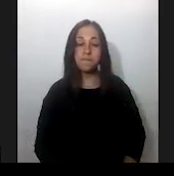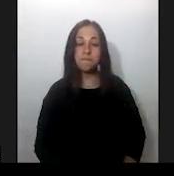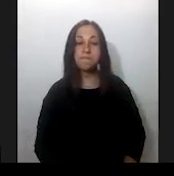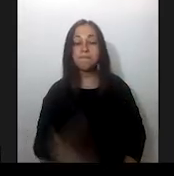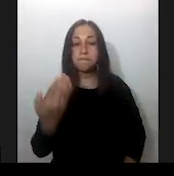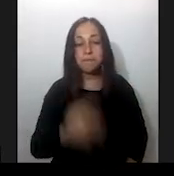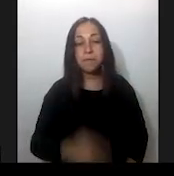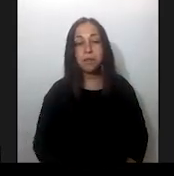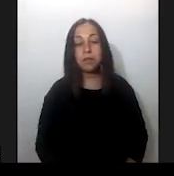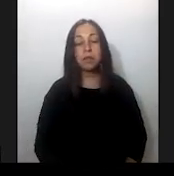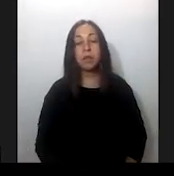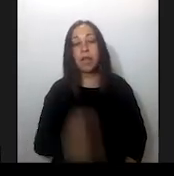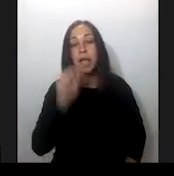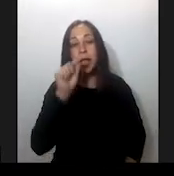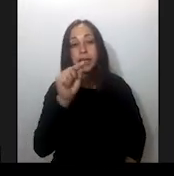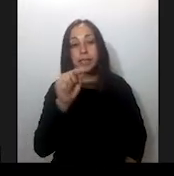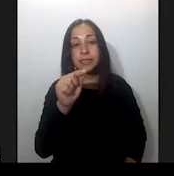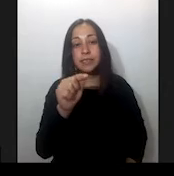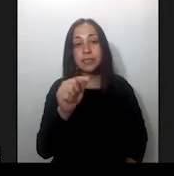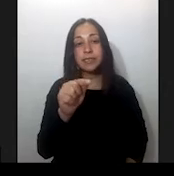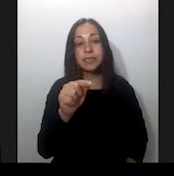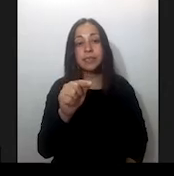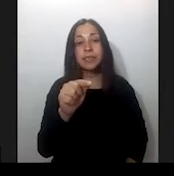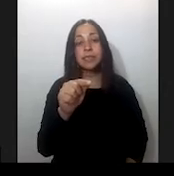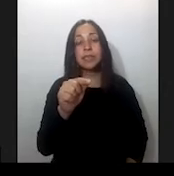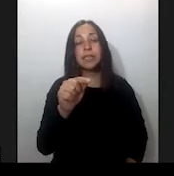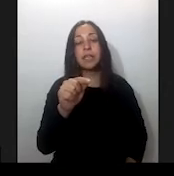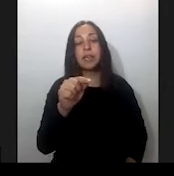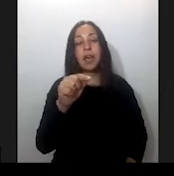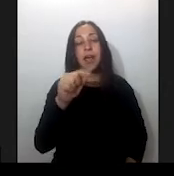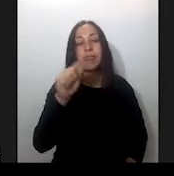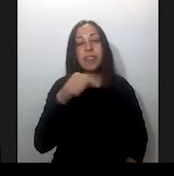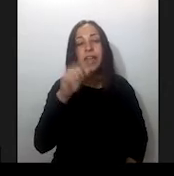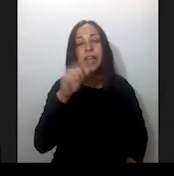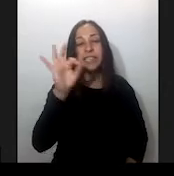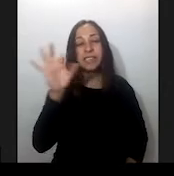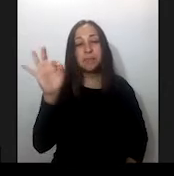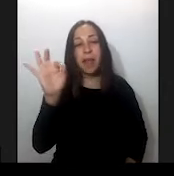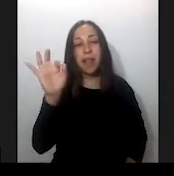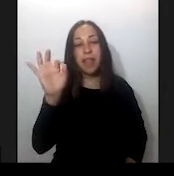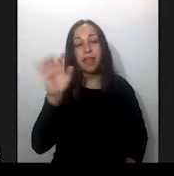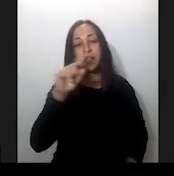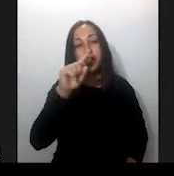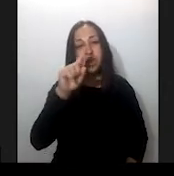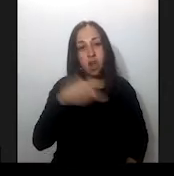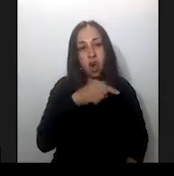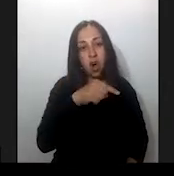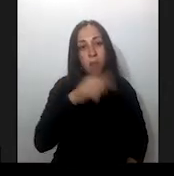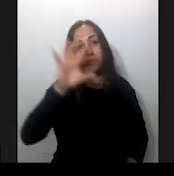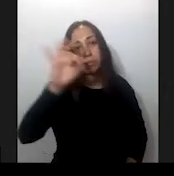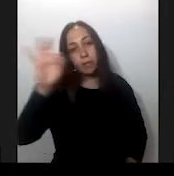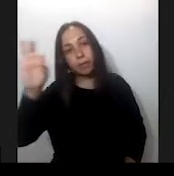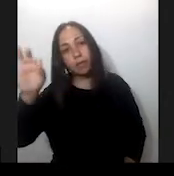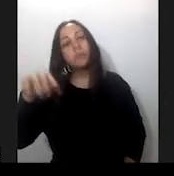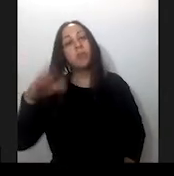Y podemos ver que, bueno, acá habría que quitarle los decimales. Recuerden que podemos jugar un poco con eso para que no me muestre así un